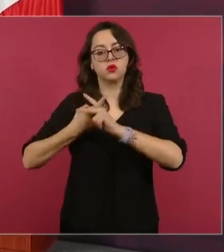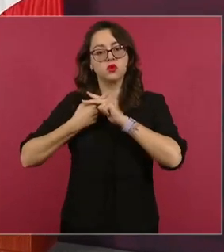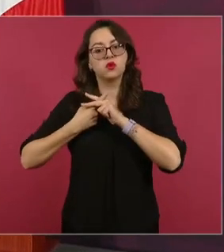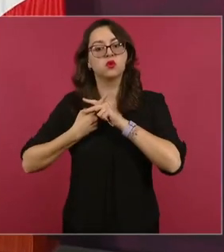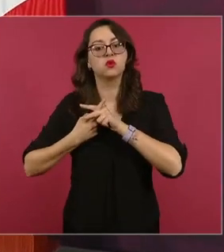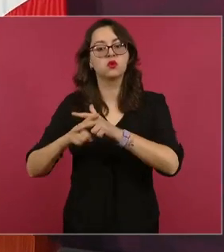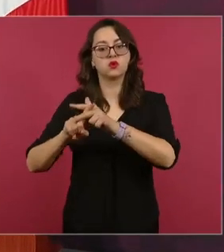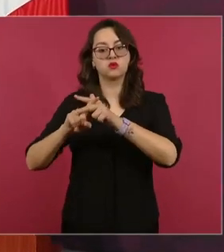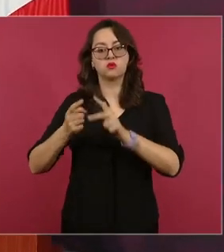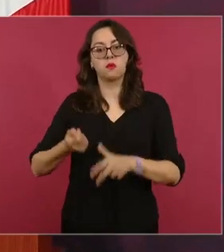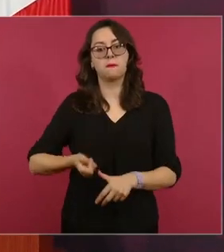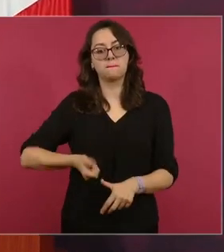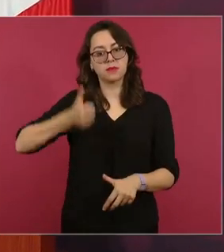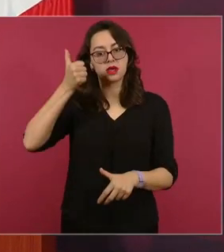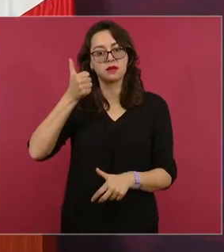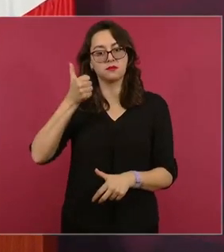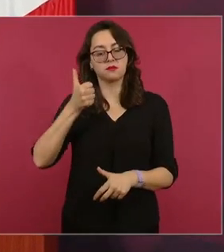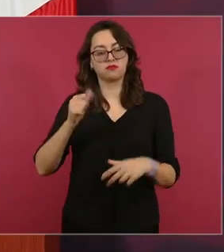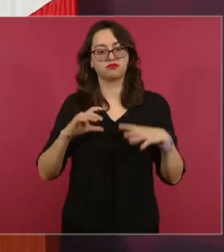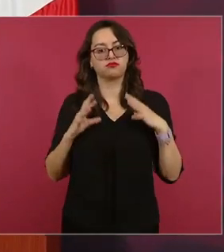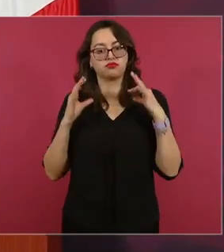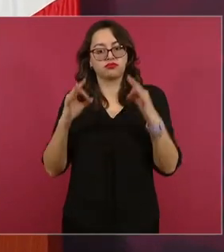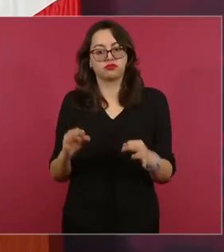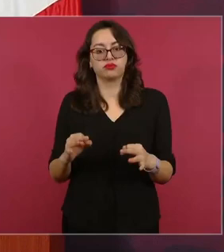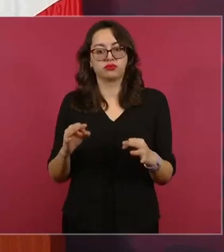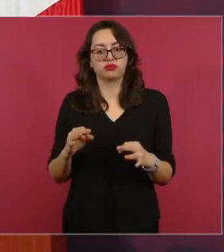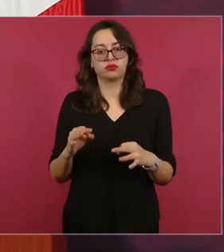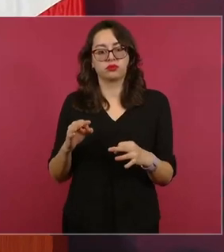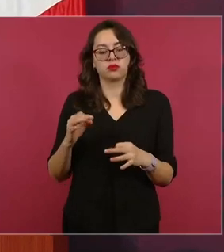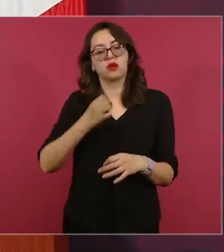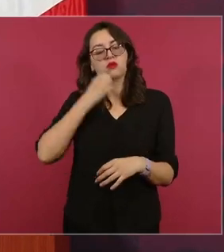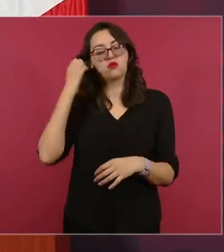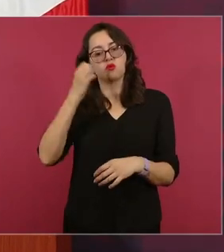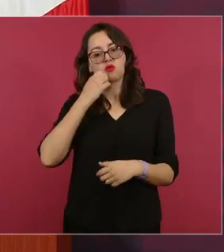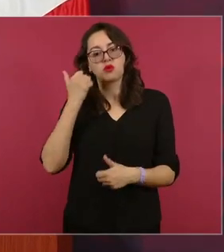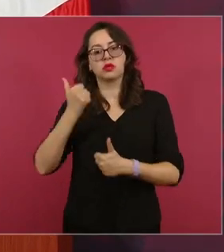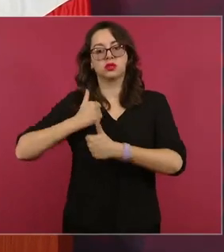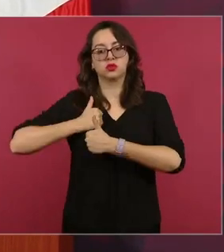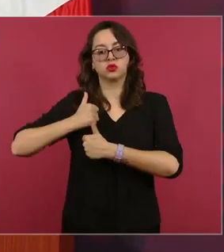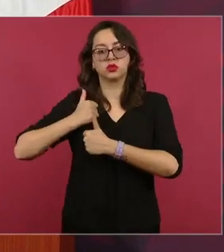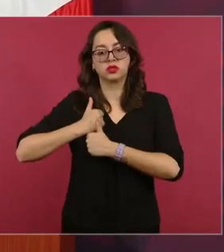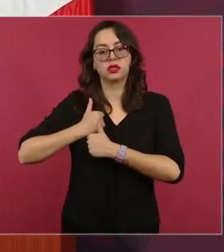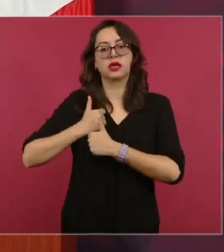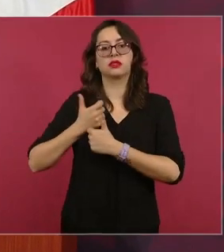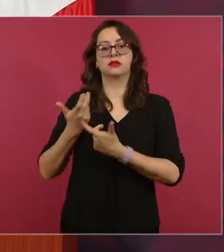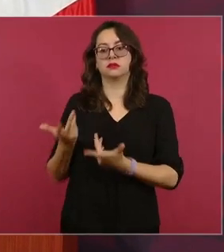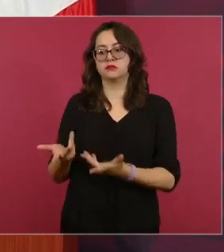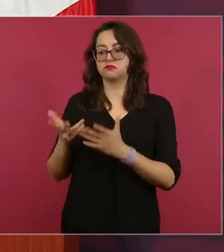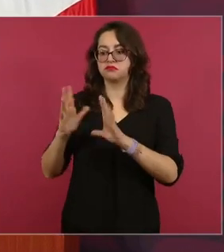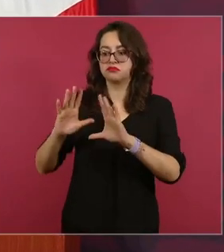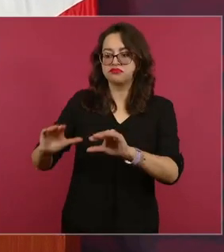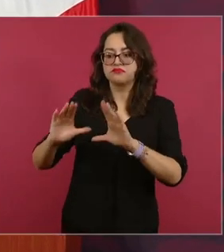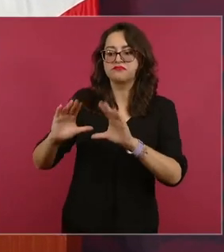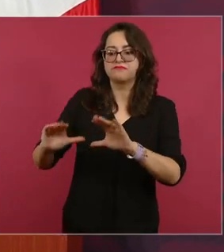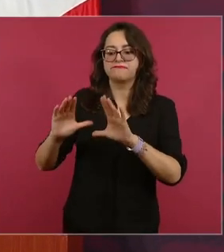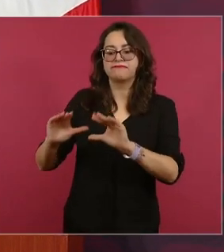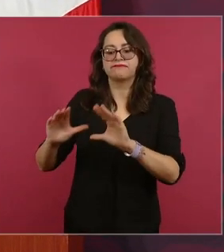escuela para formar a elementos de las Fuerzas Armadas.